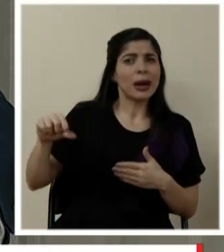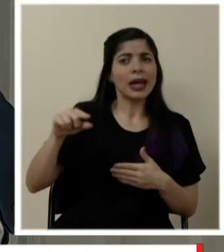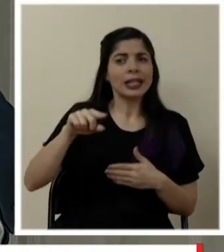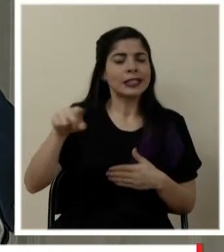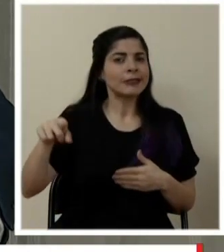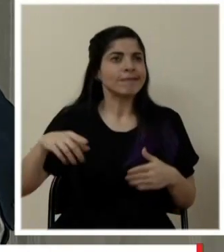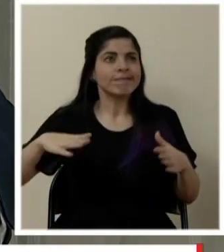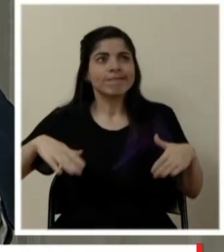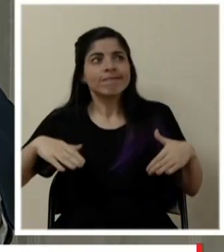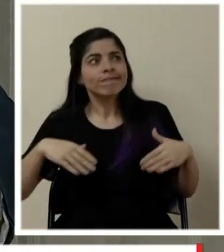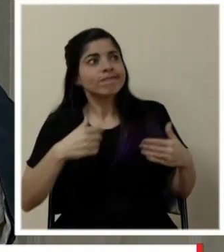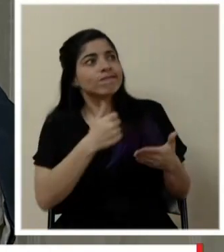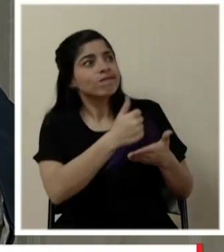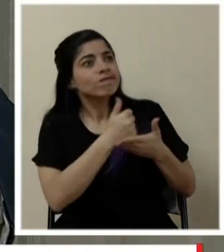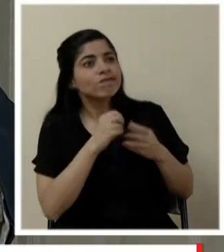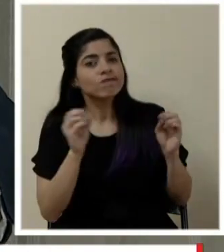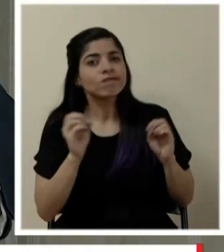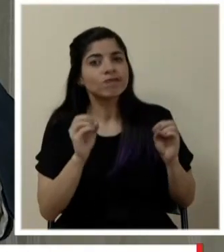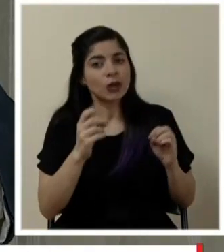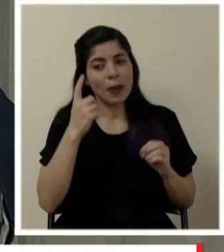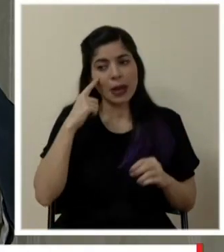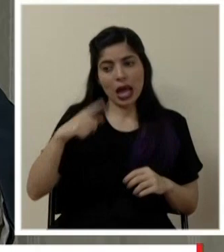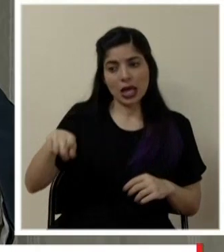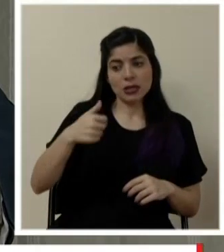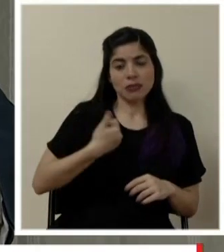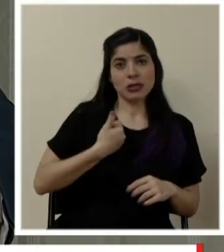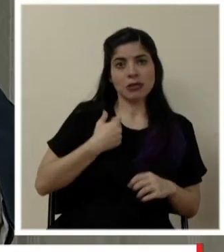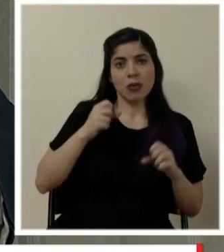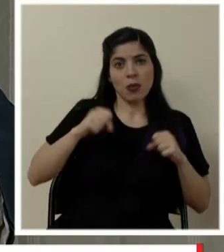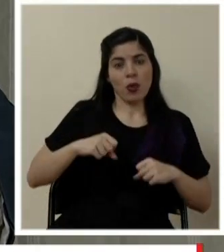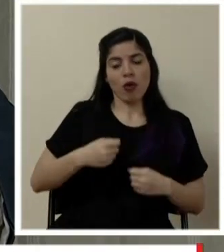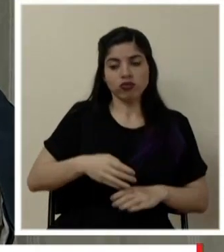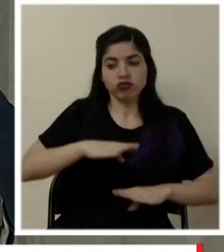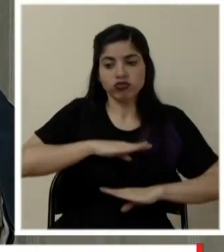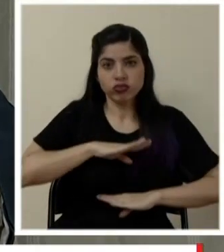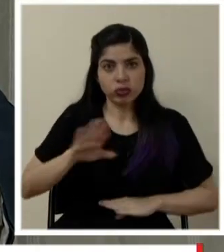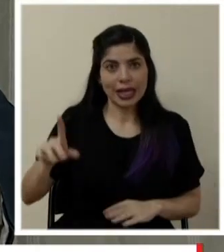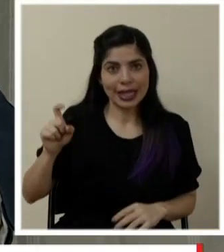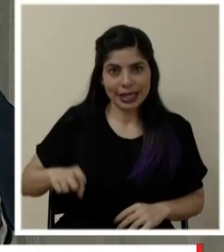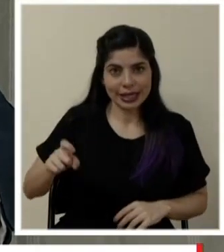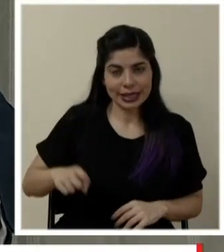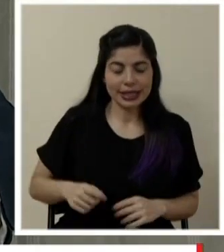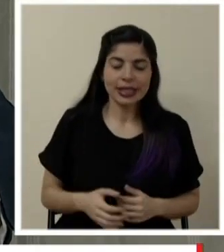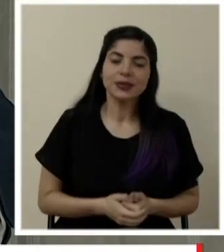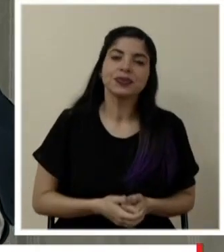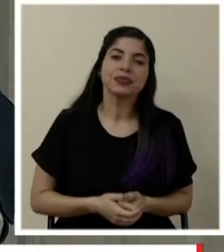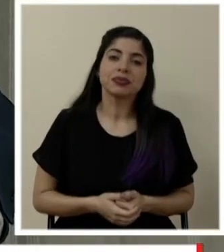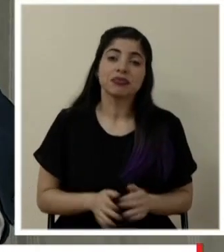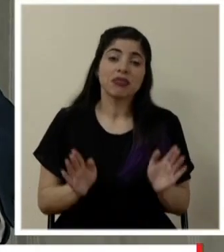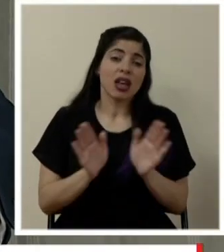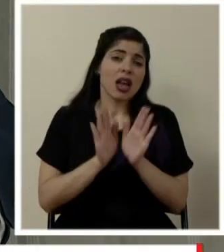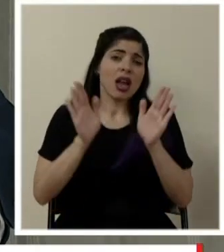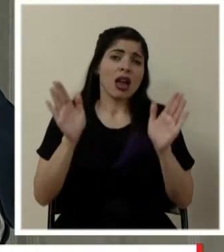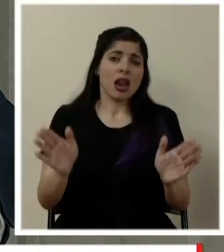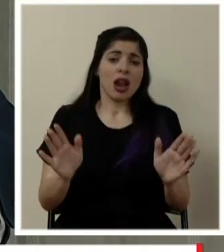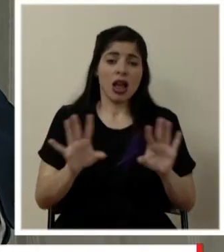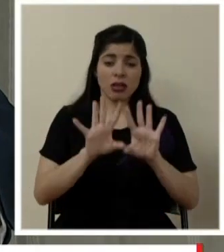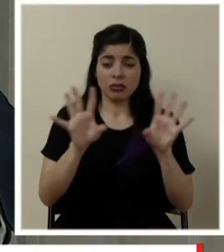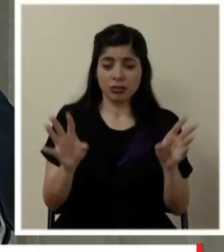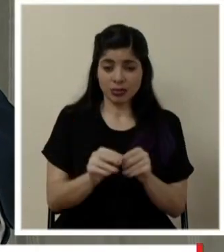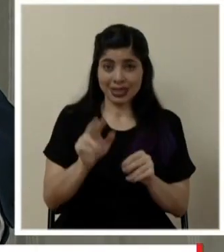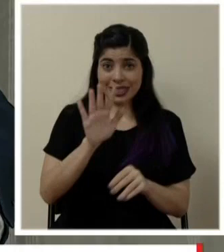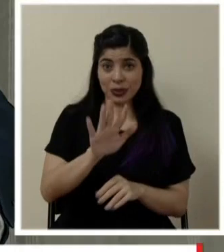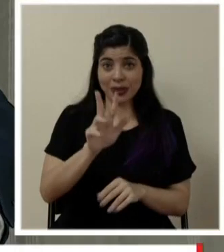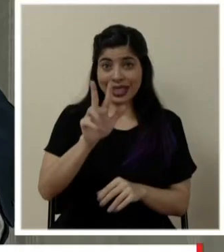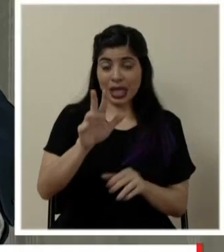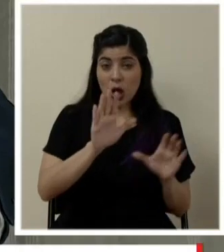percibir recursos que les permitan pues cumplir, satisfacer sus necesidades básicas. En términos generales, estos 53